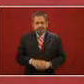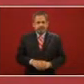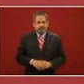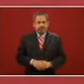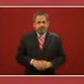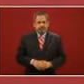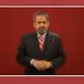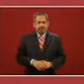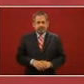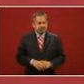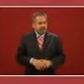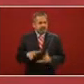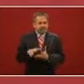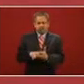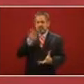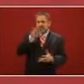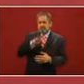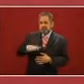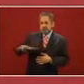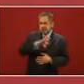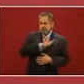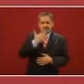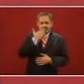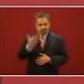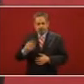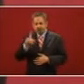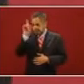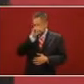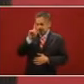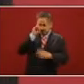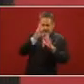En general, muy bien, informan, orientan.